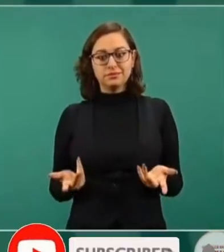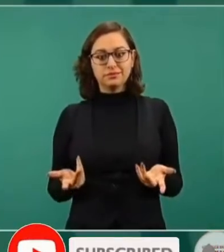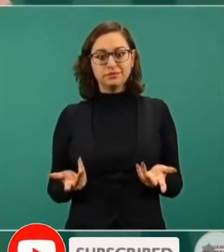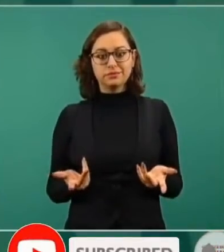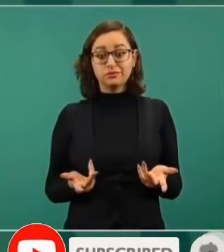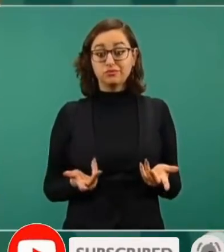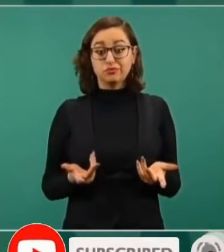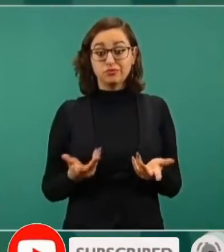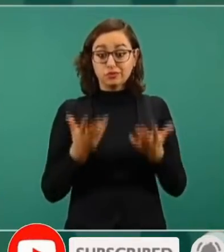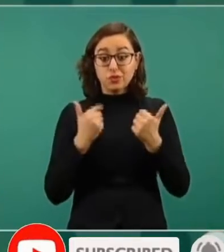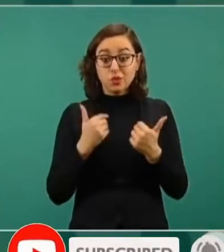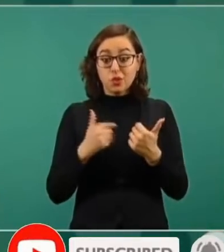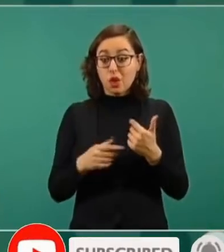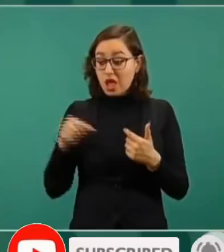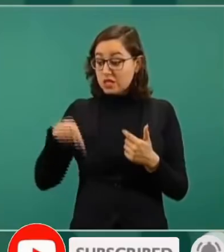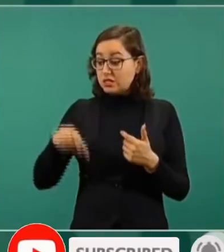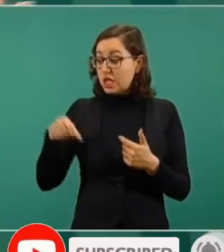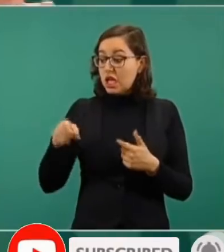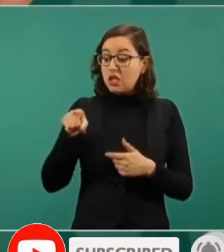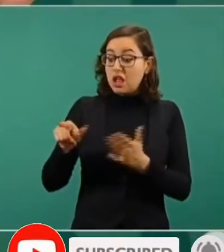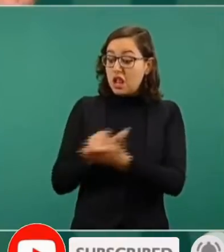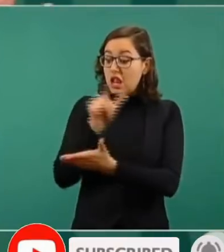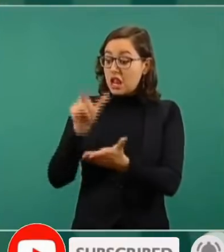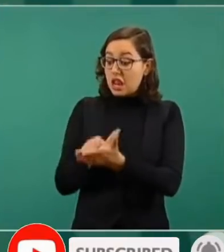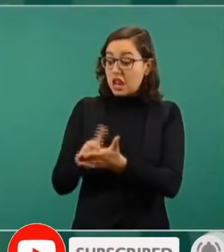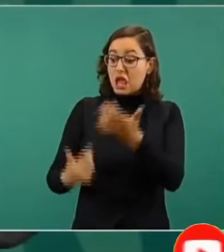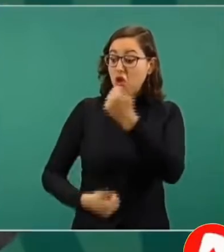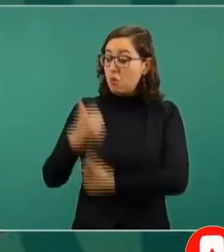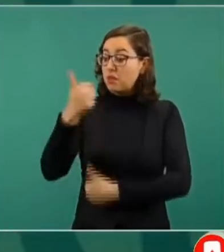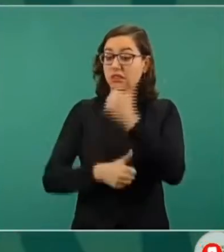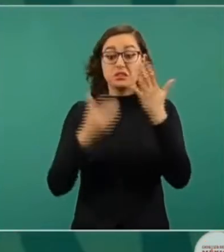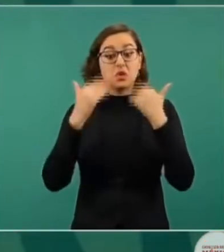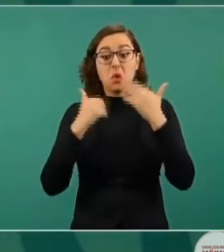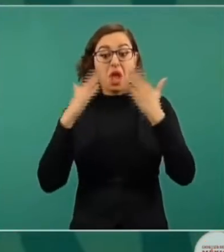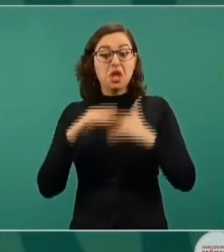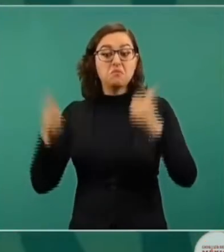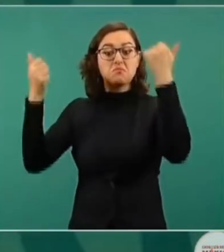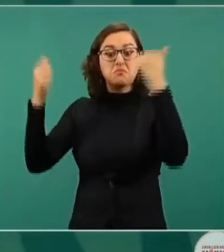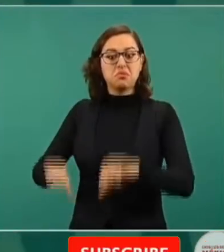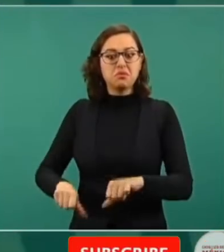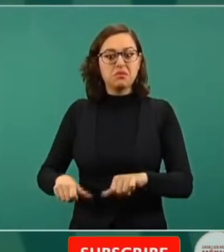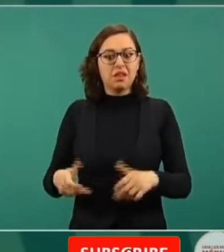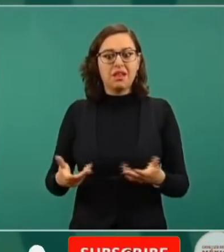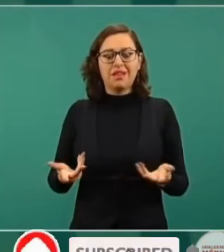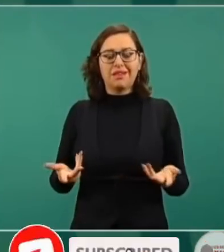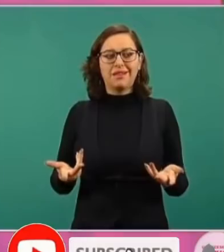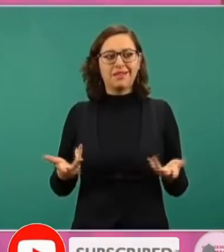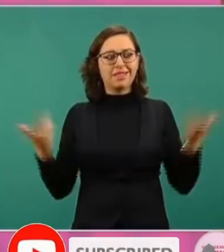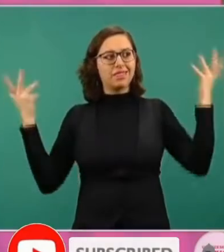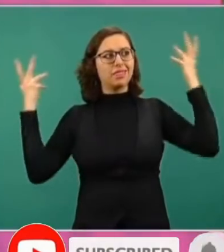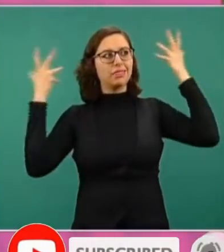anticompetitividad, y por tanto lo echaron abajo. Nunca se dieron cuenta de algo tan elemental como esto, ¿no?